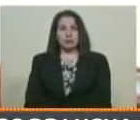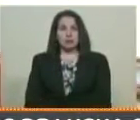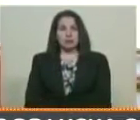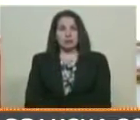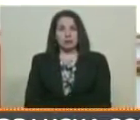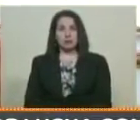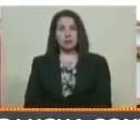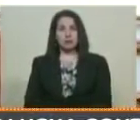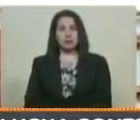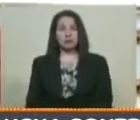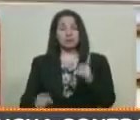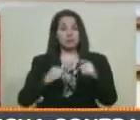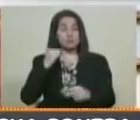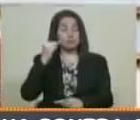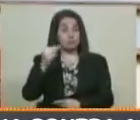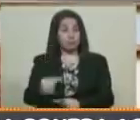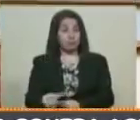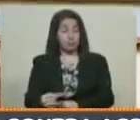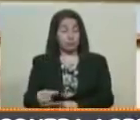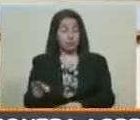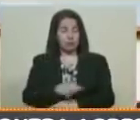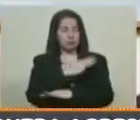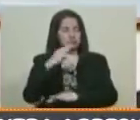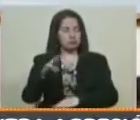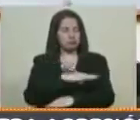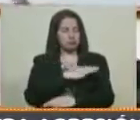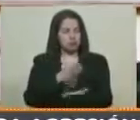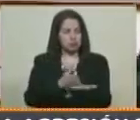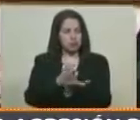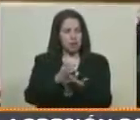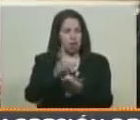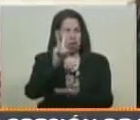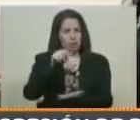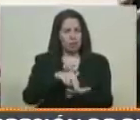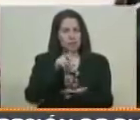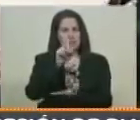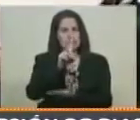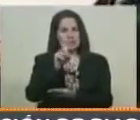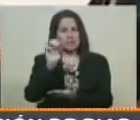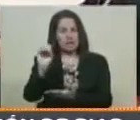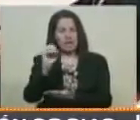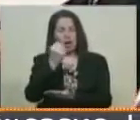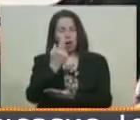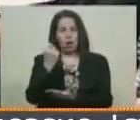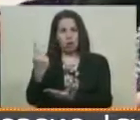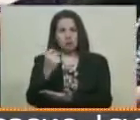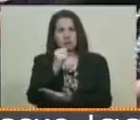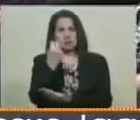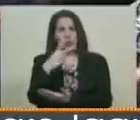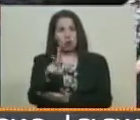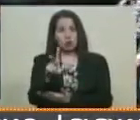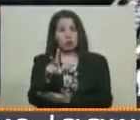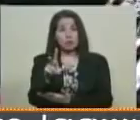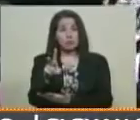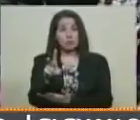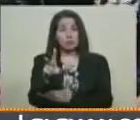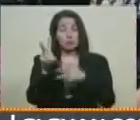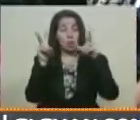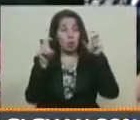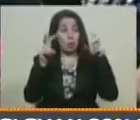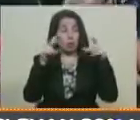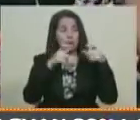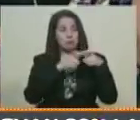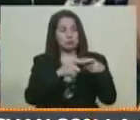Posteriormente no ha terminado su carrera musical. Continuaron 2010, 2011, 2012 con la grabación